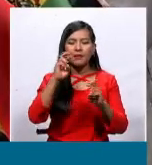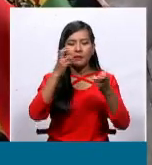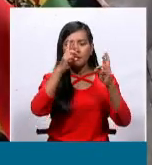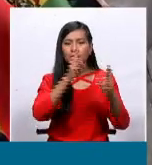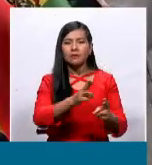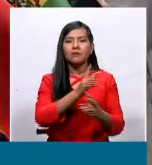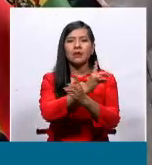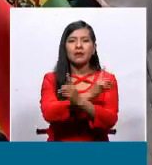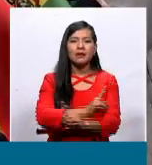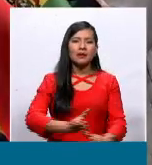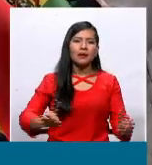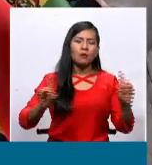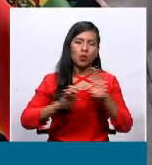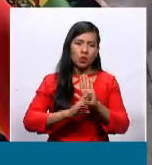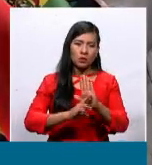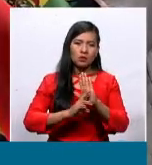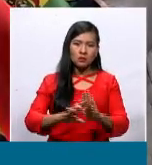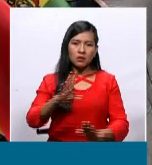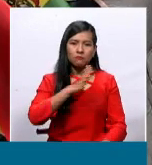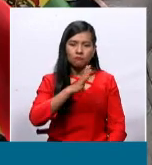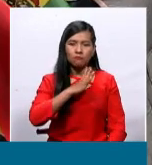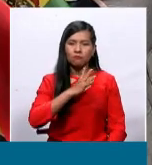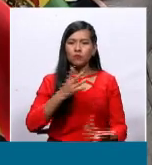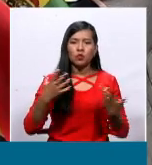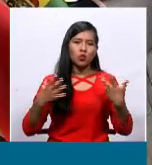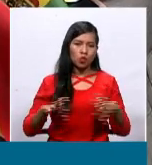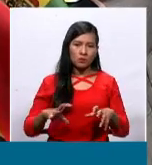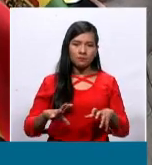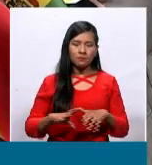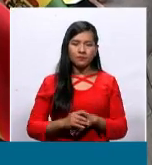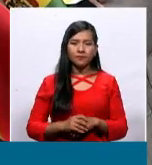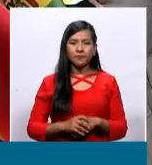democracia representativa, que es la que tenemos también en este país.